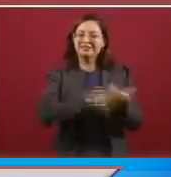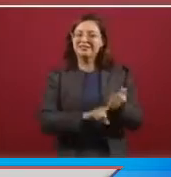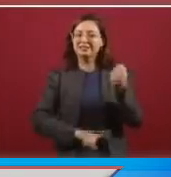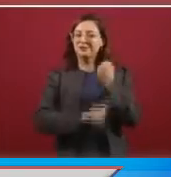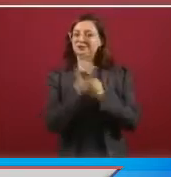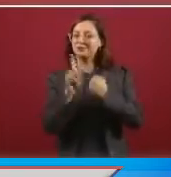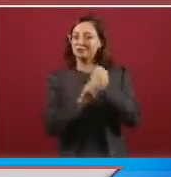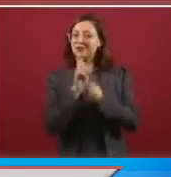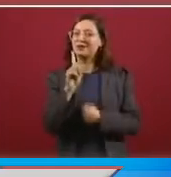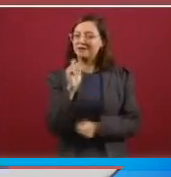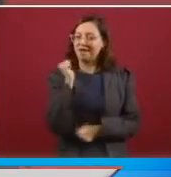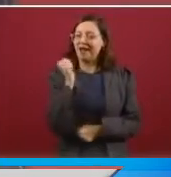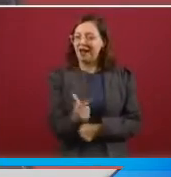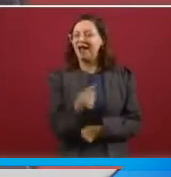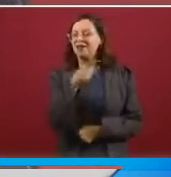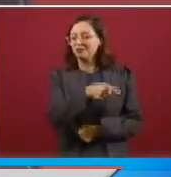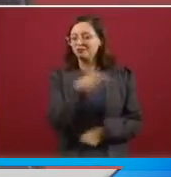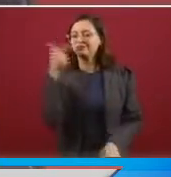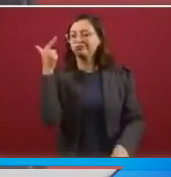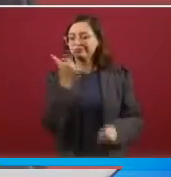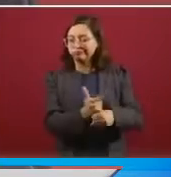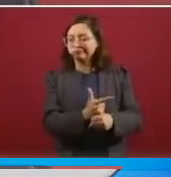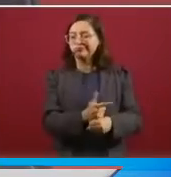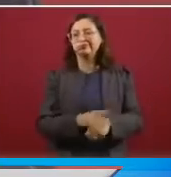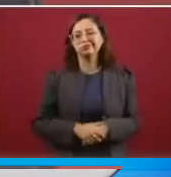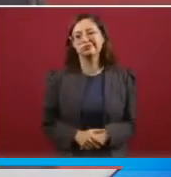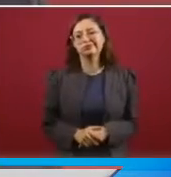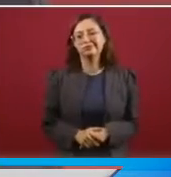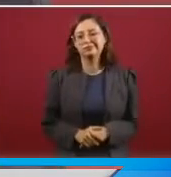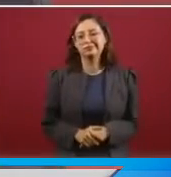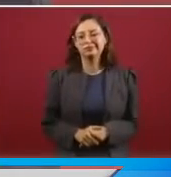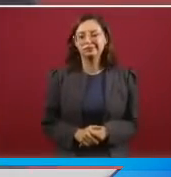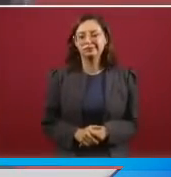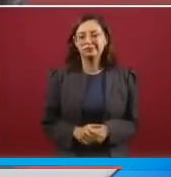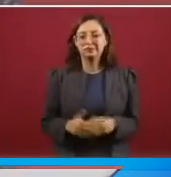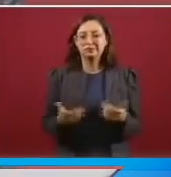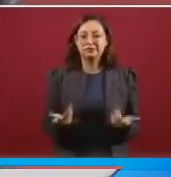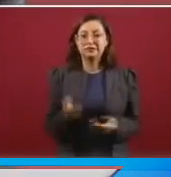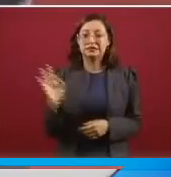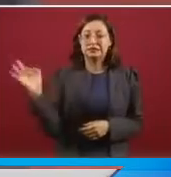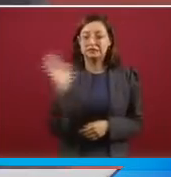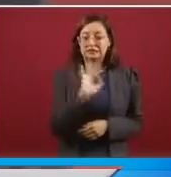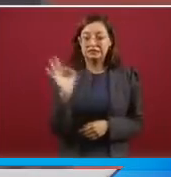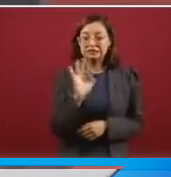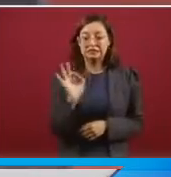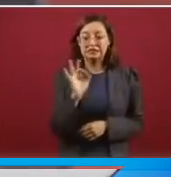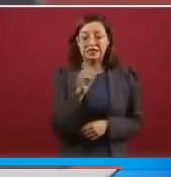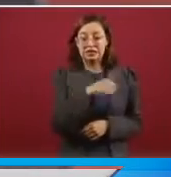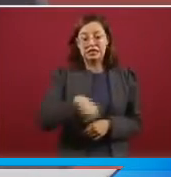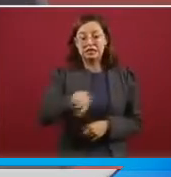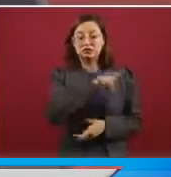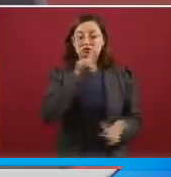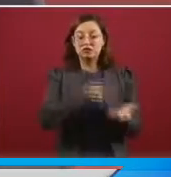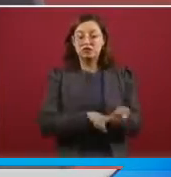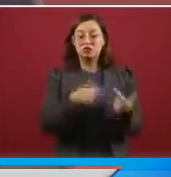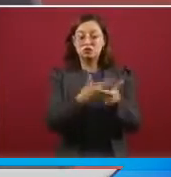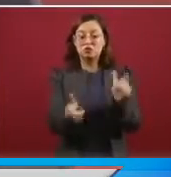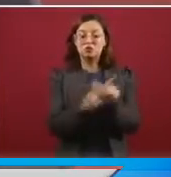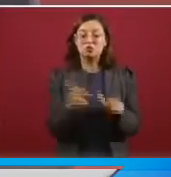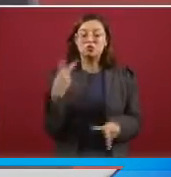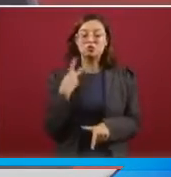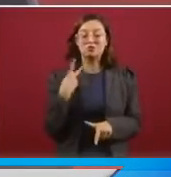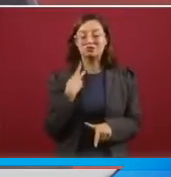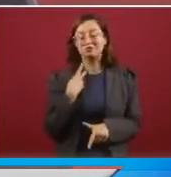falsas y empresas fantasma. Se convertirán sin duda alguna a la defensa de defraudadores fiscales. Se llega al extremo que se opongan al castigo